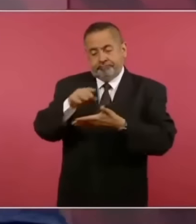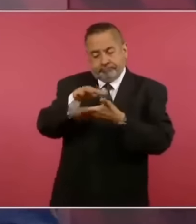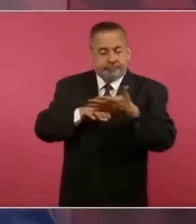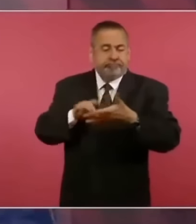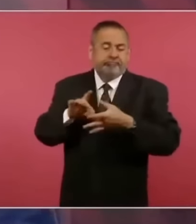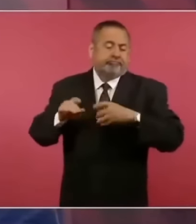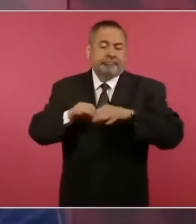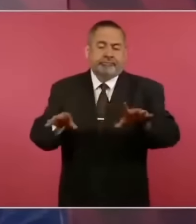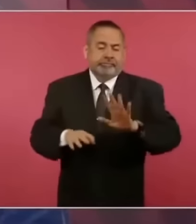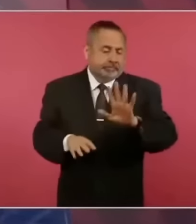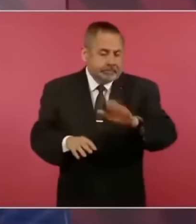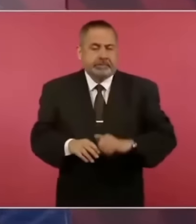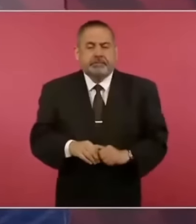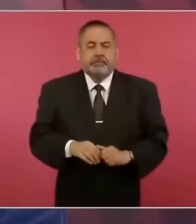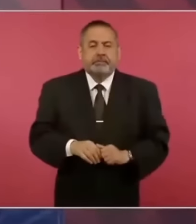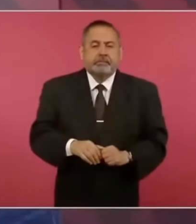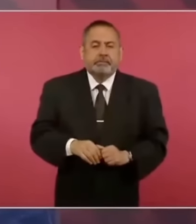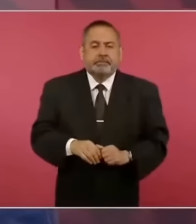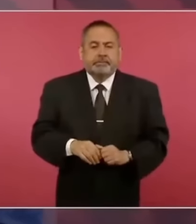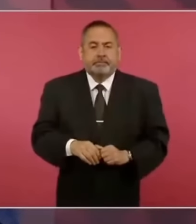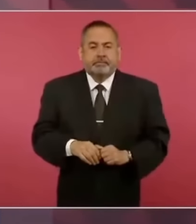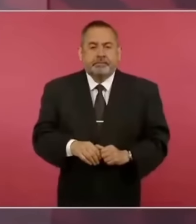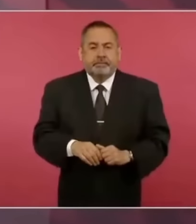Pero había, ¿no?,